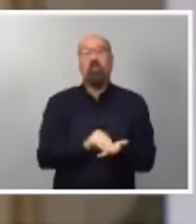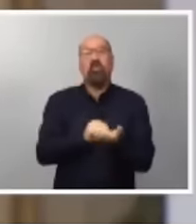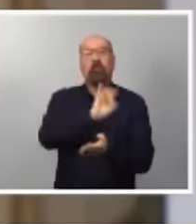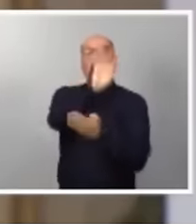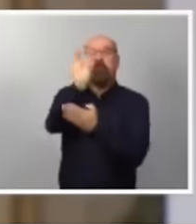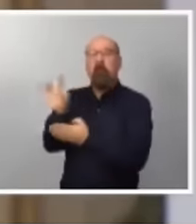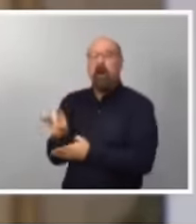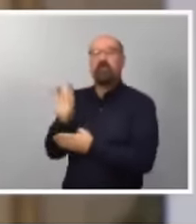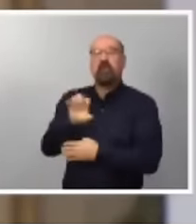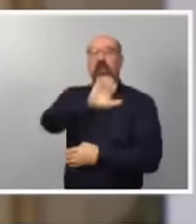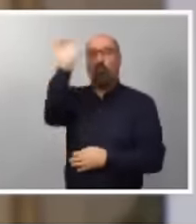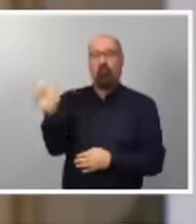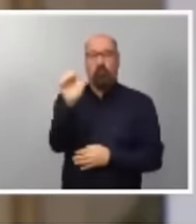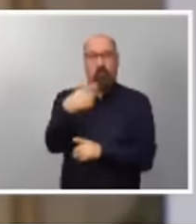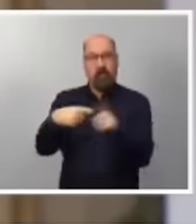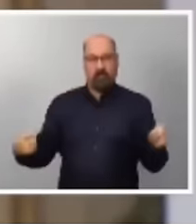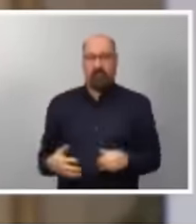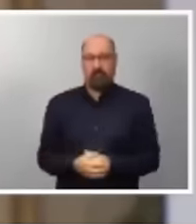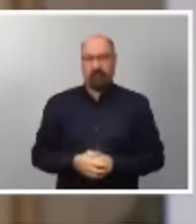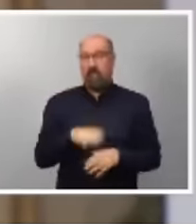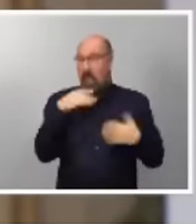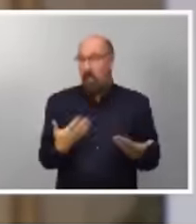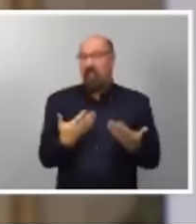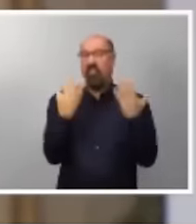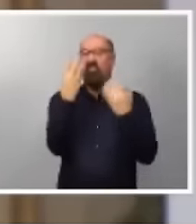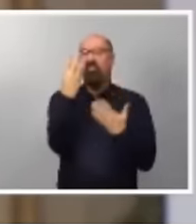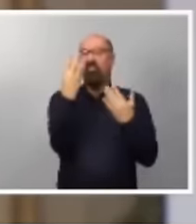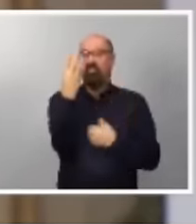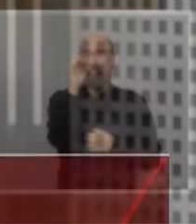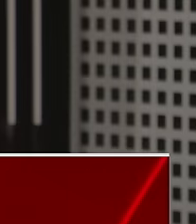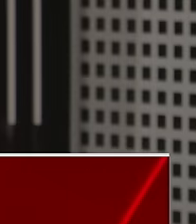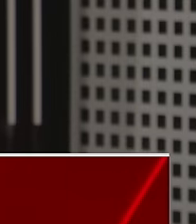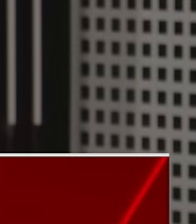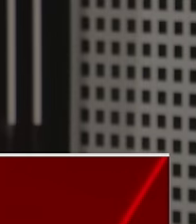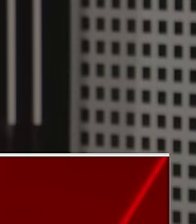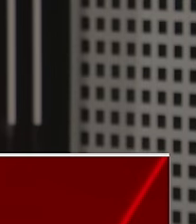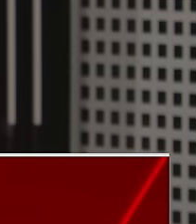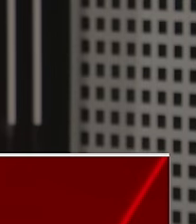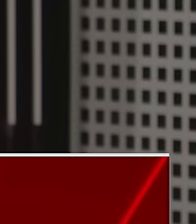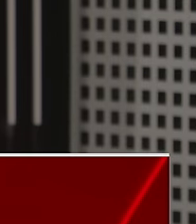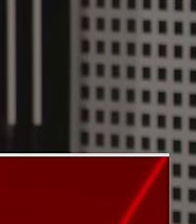un crecimiento del 0,8% del empleo para el año 2023.